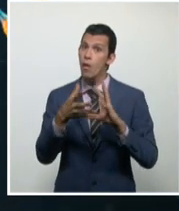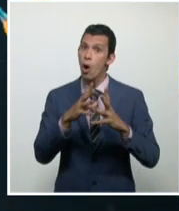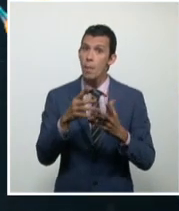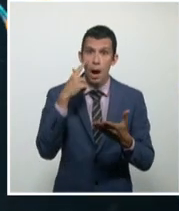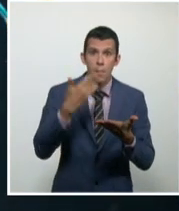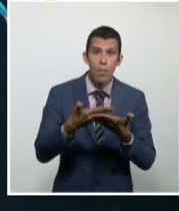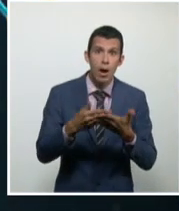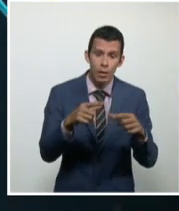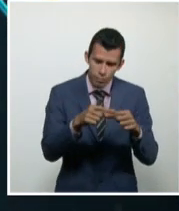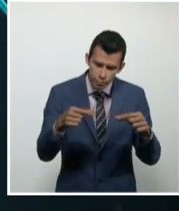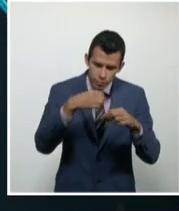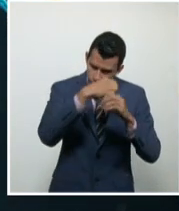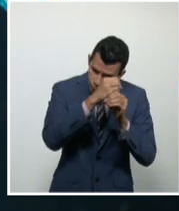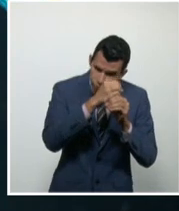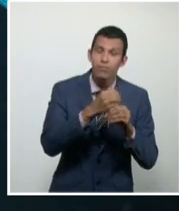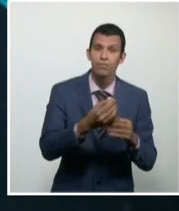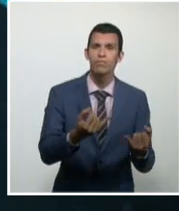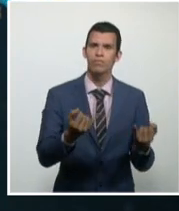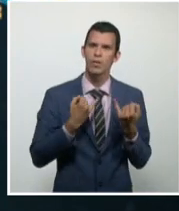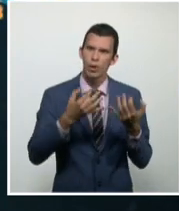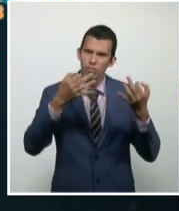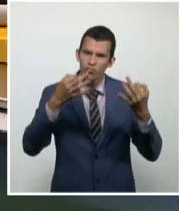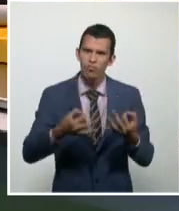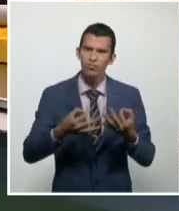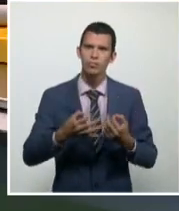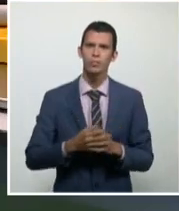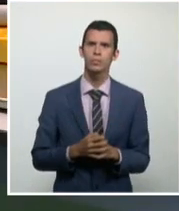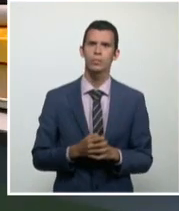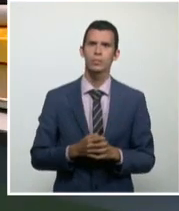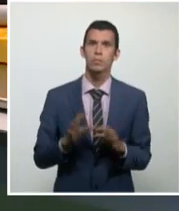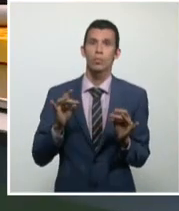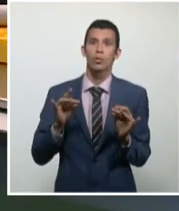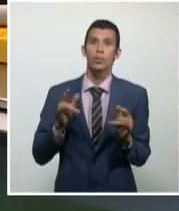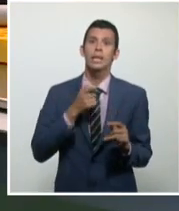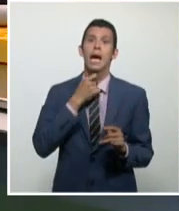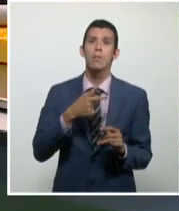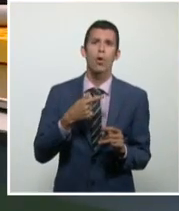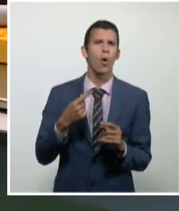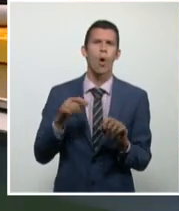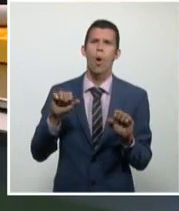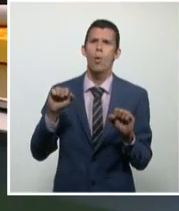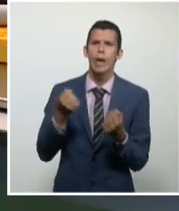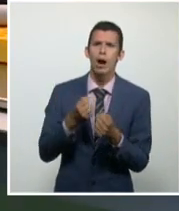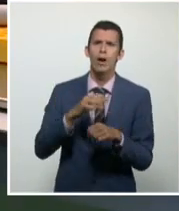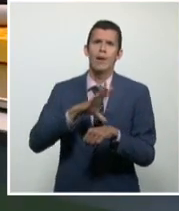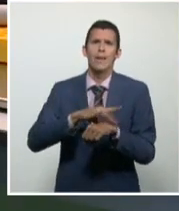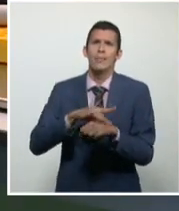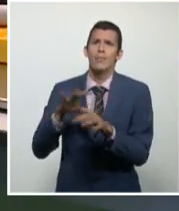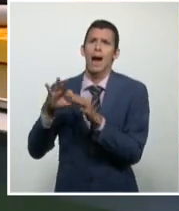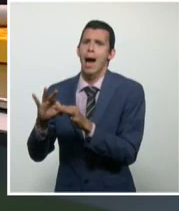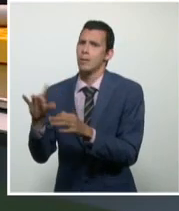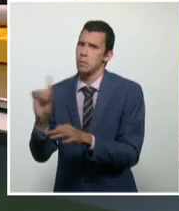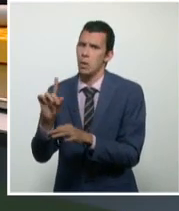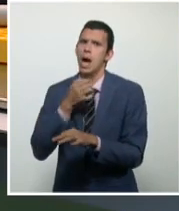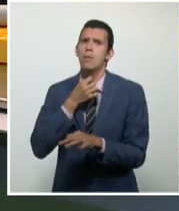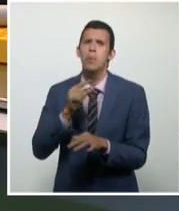desde las primeras fases de la infección respiratoria esta tecnología es una tecnología que necesita de un laboratorio